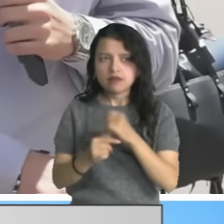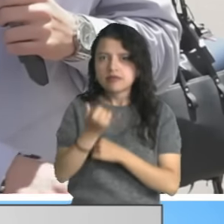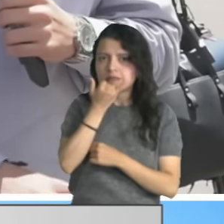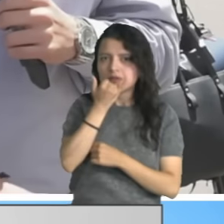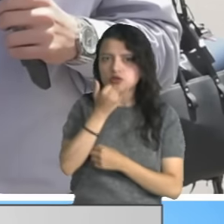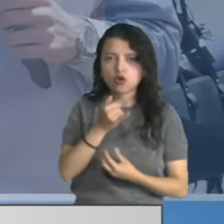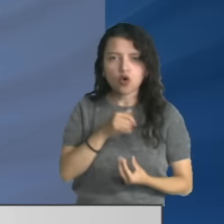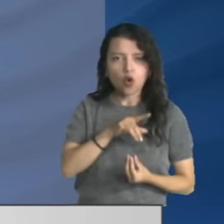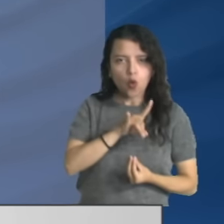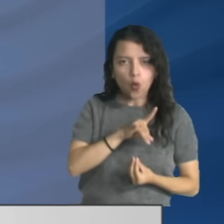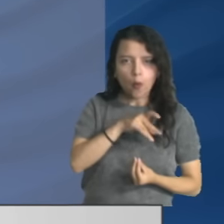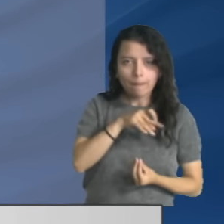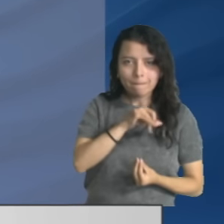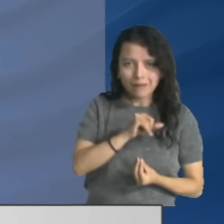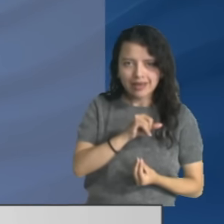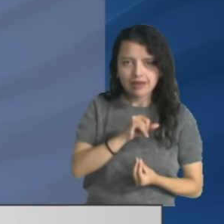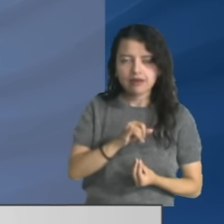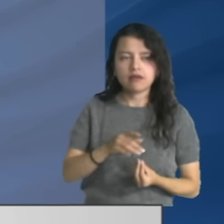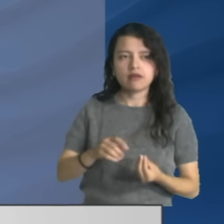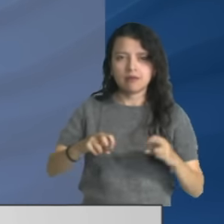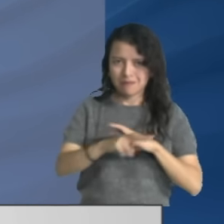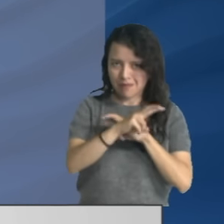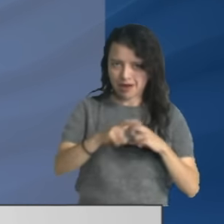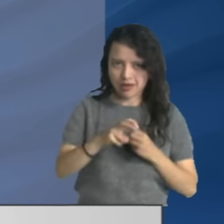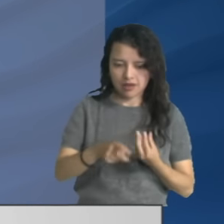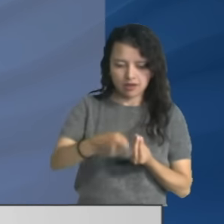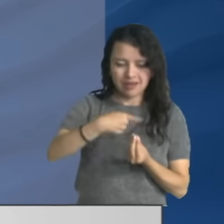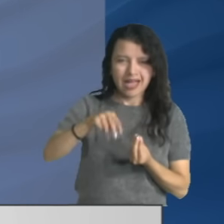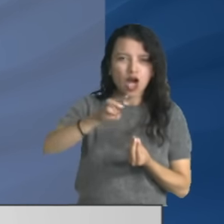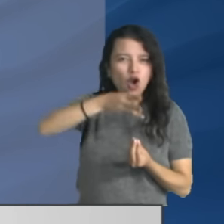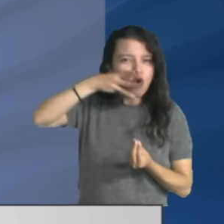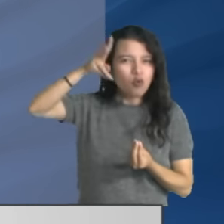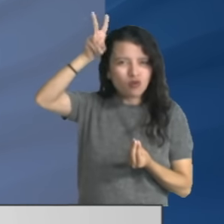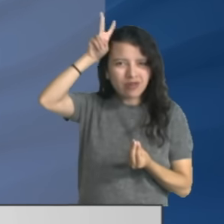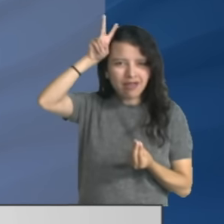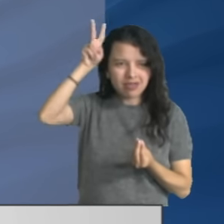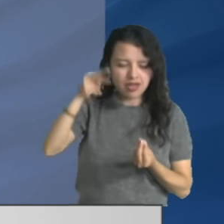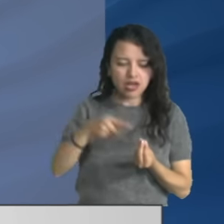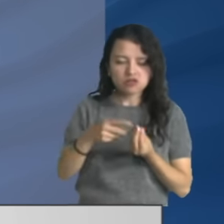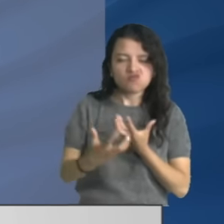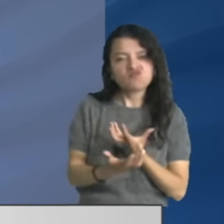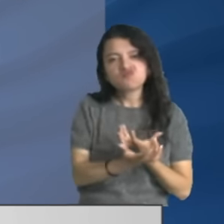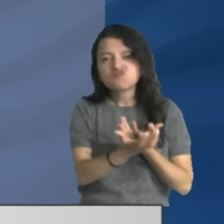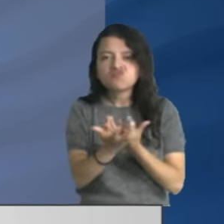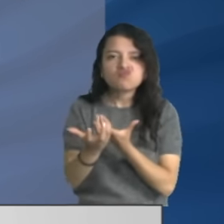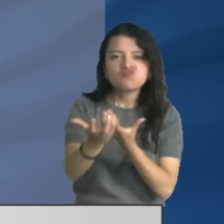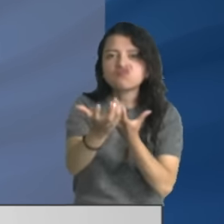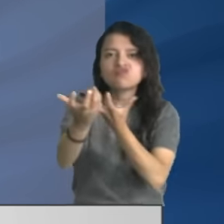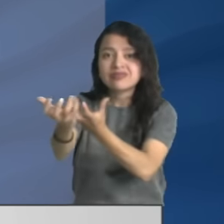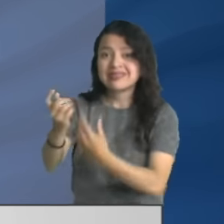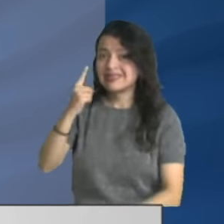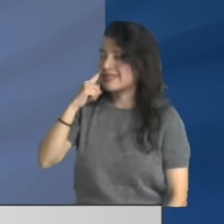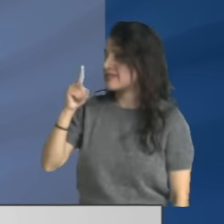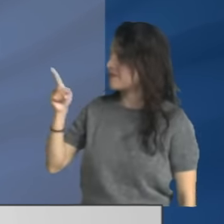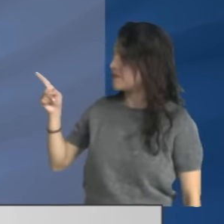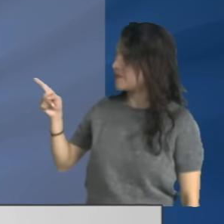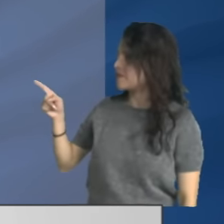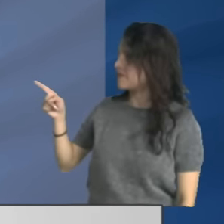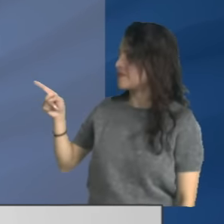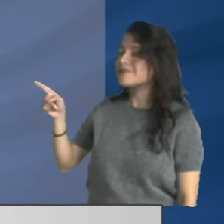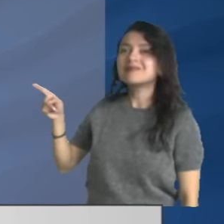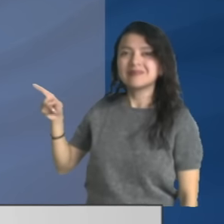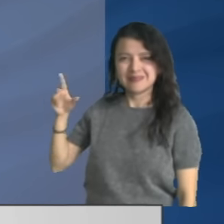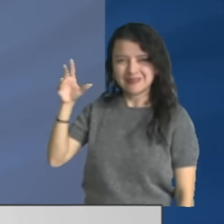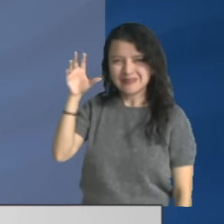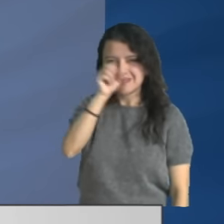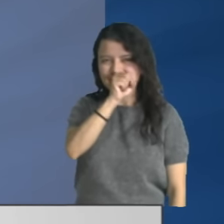la UPI La Florida trata de tomarse las instalaciones. Lo ven ustedes en imágenes. Ya por ahora las autoridades están tratando de hacer el control a